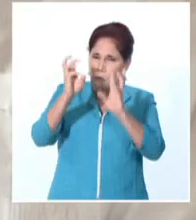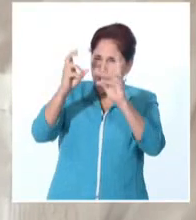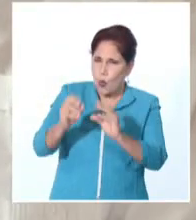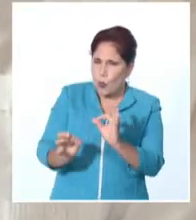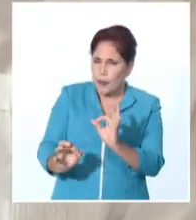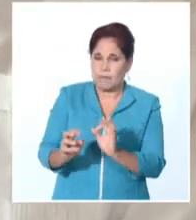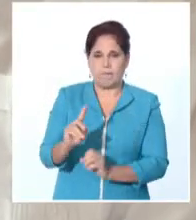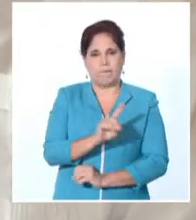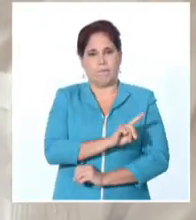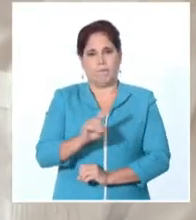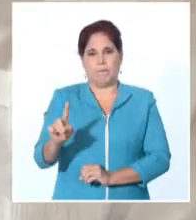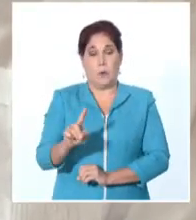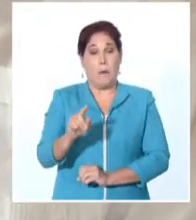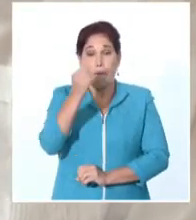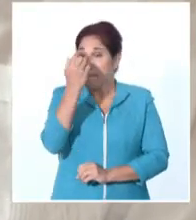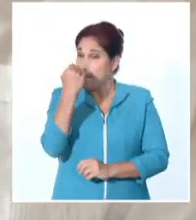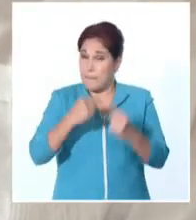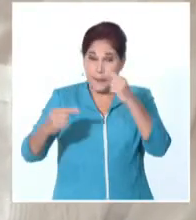esencialmente era el hombre.